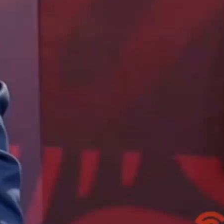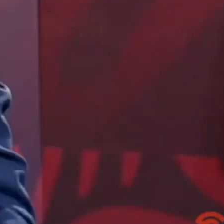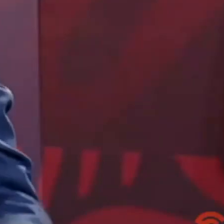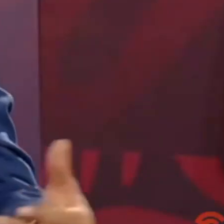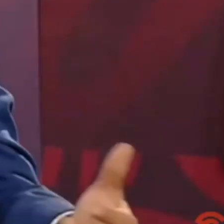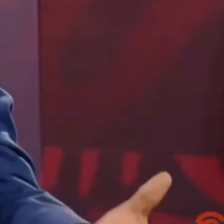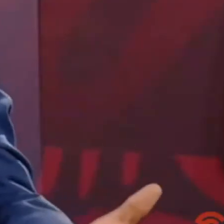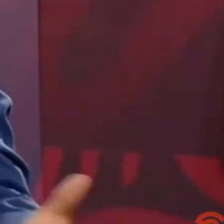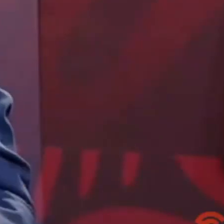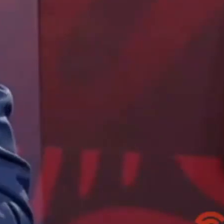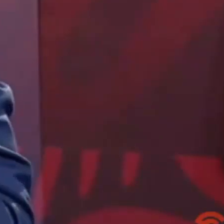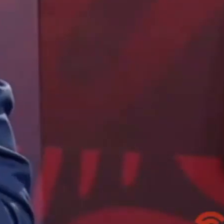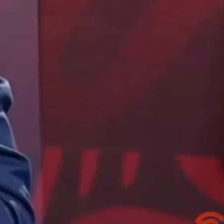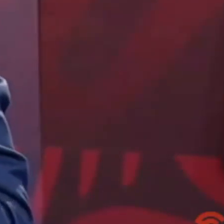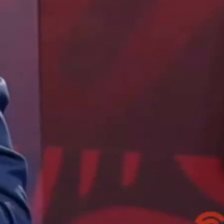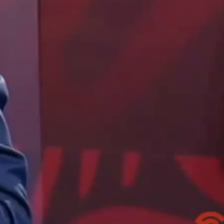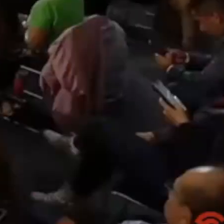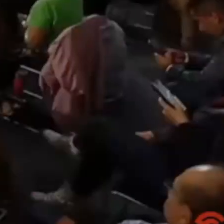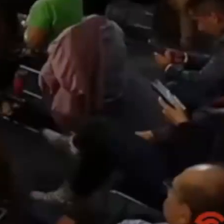Pero bueno,